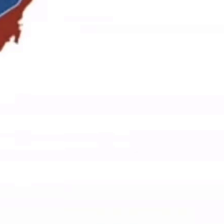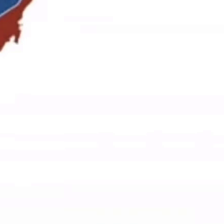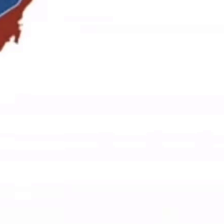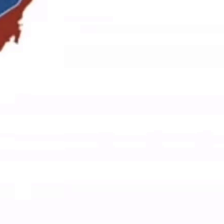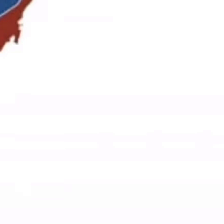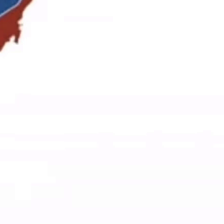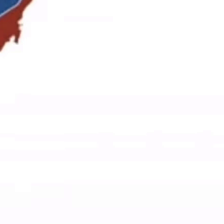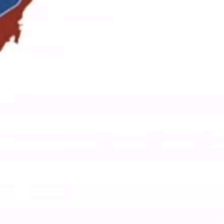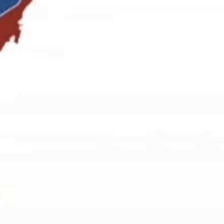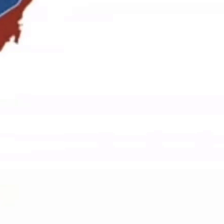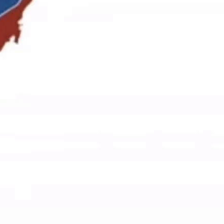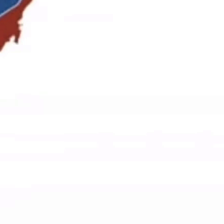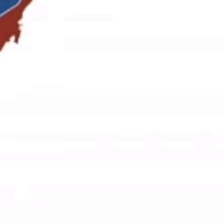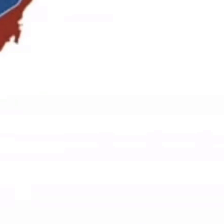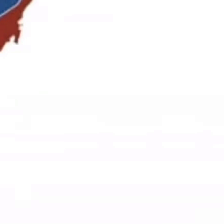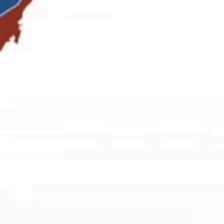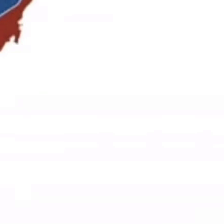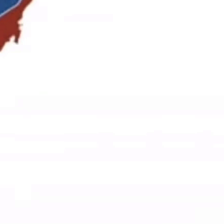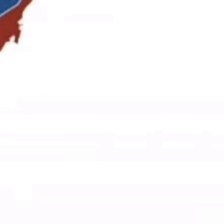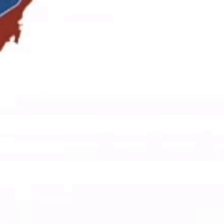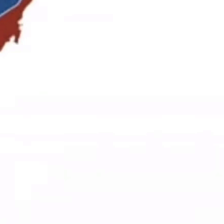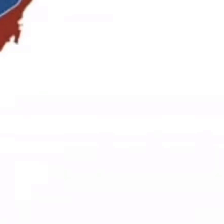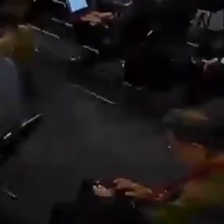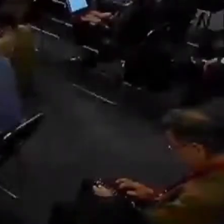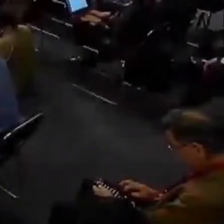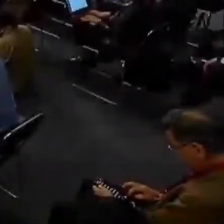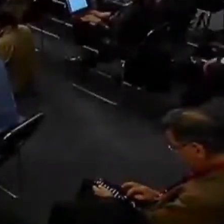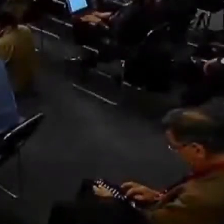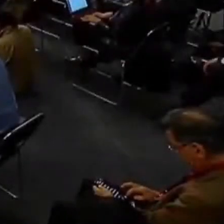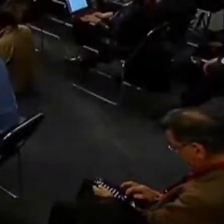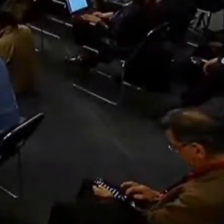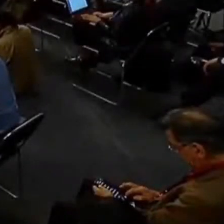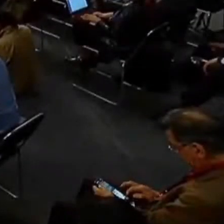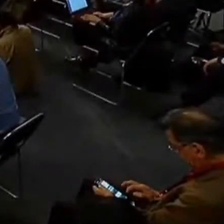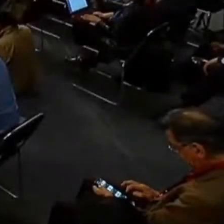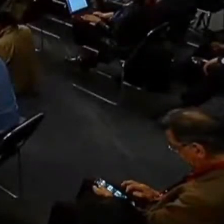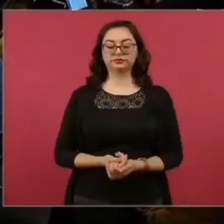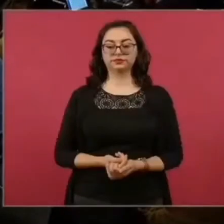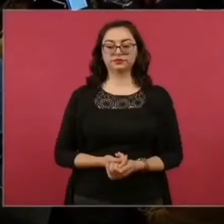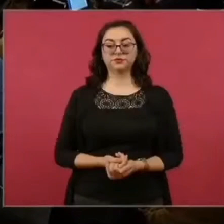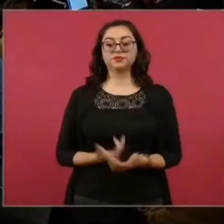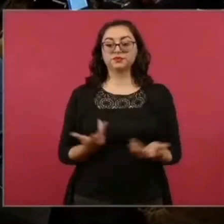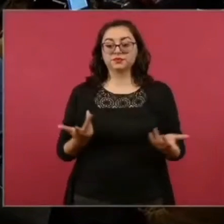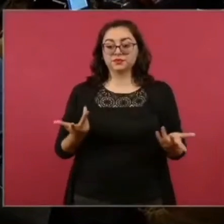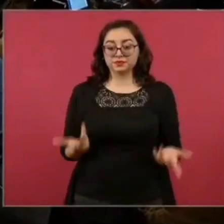las candidaturas de Morena y que a la vez fueron